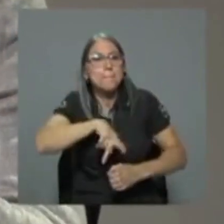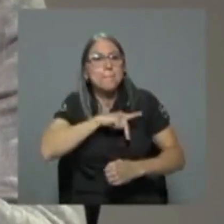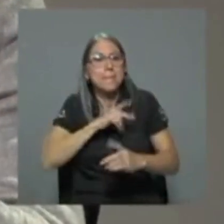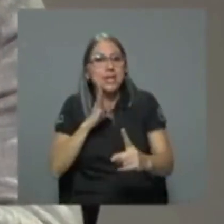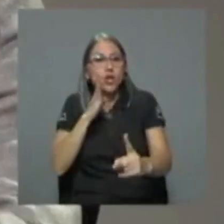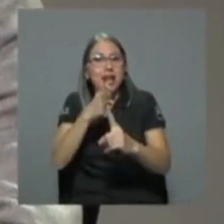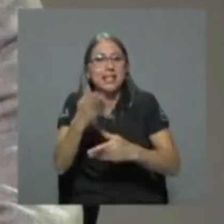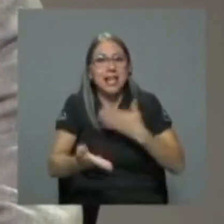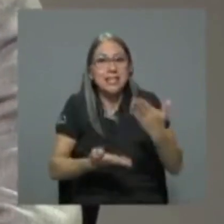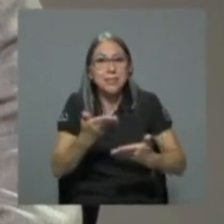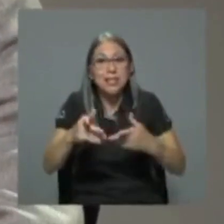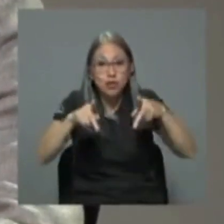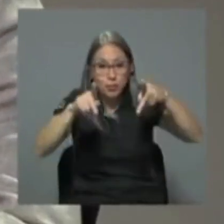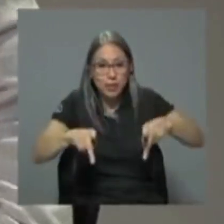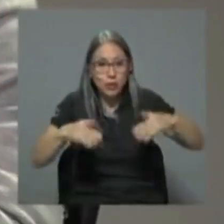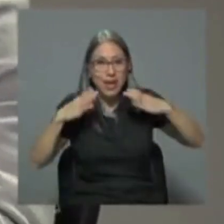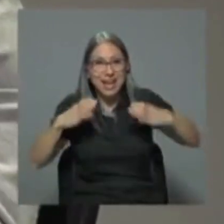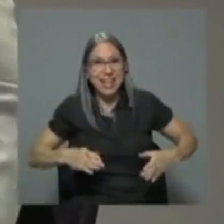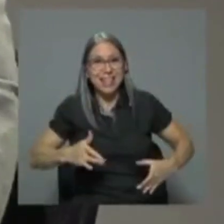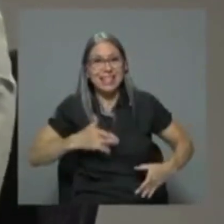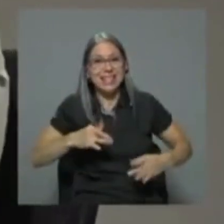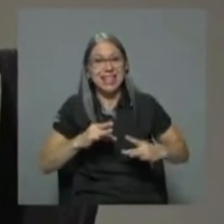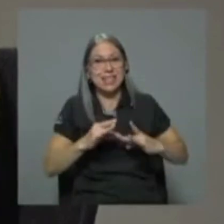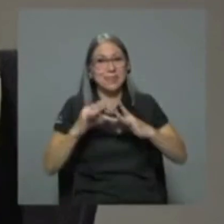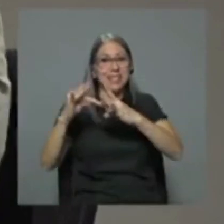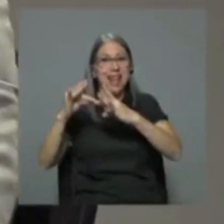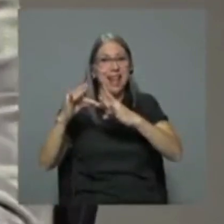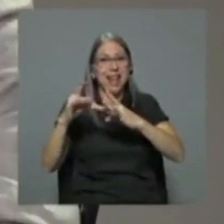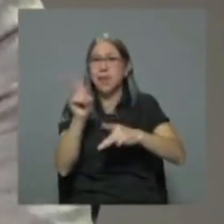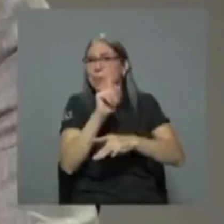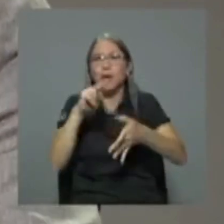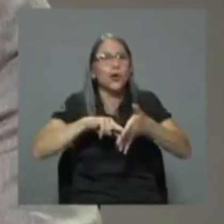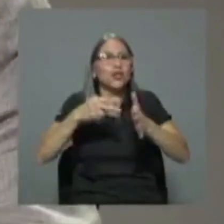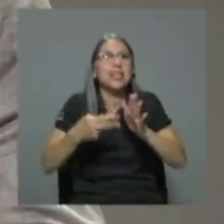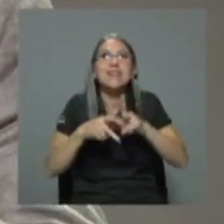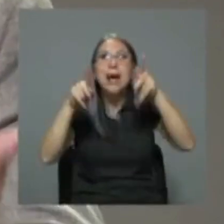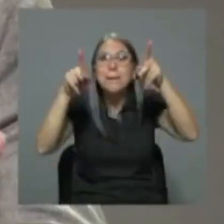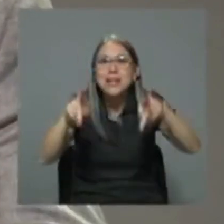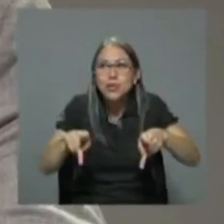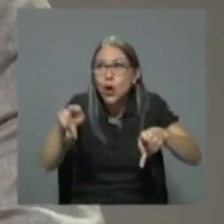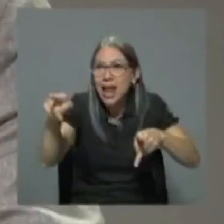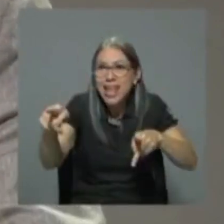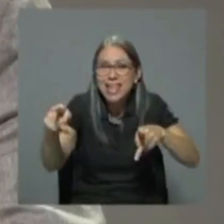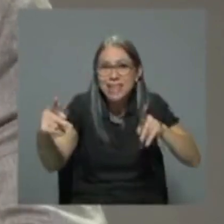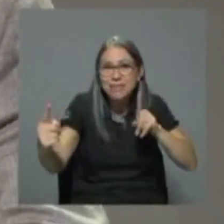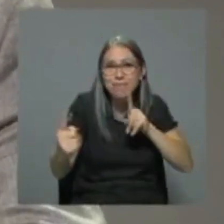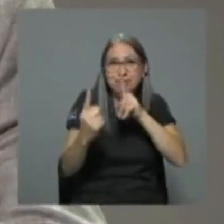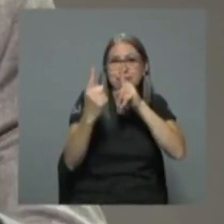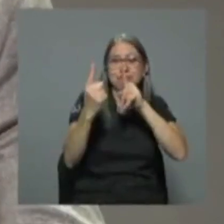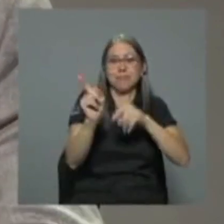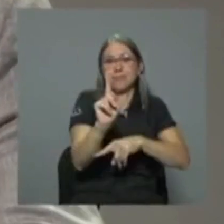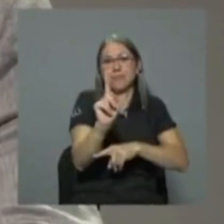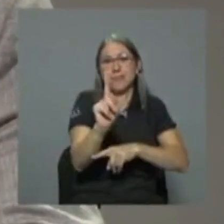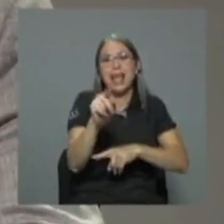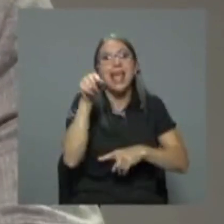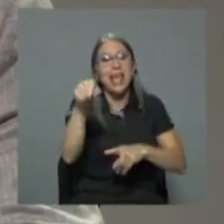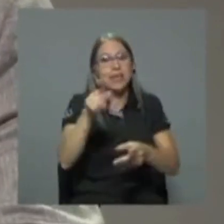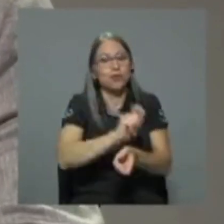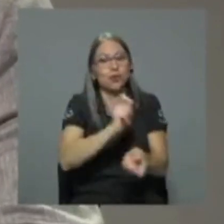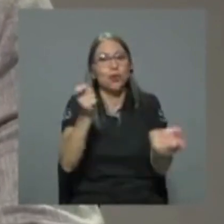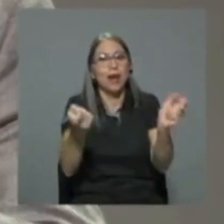que el cliente se sienta especial, pero no necesariamente es que tiene que haber una persona atrás. Y eso es un cambio que el mundo ha